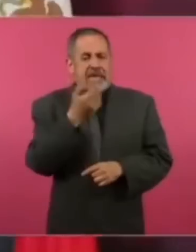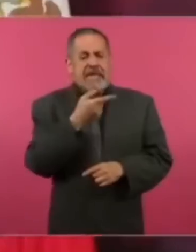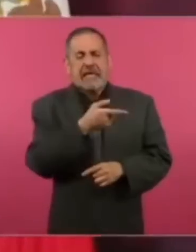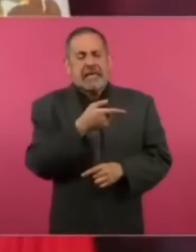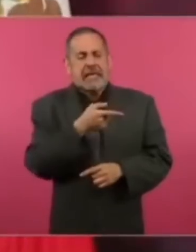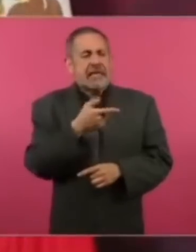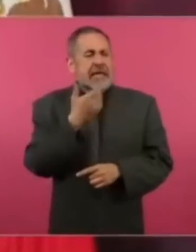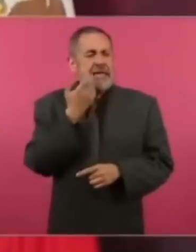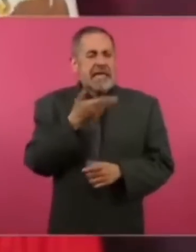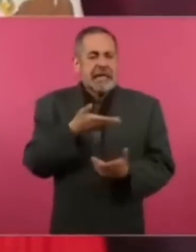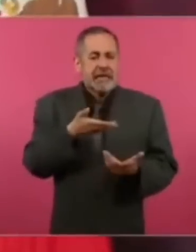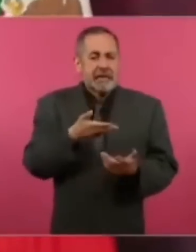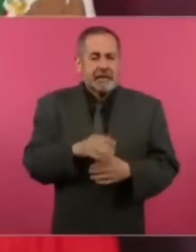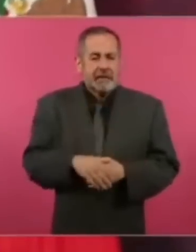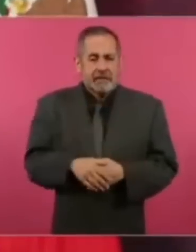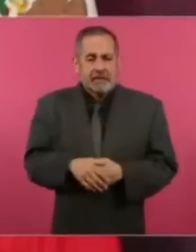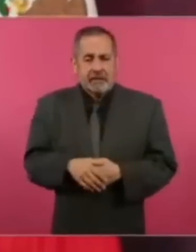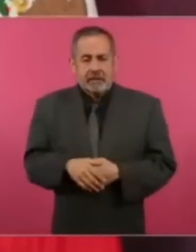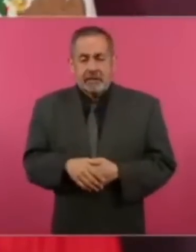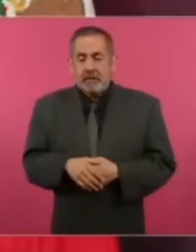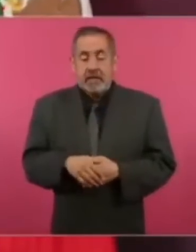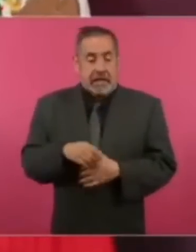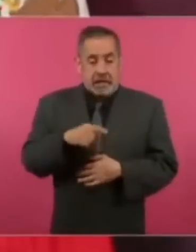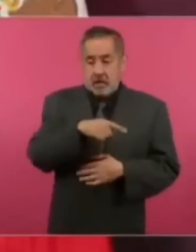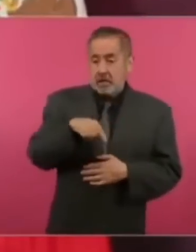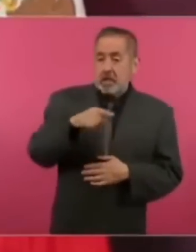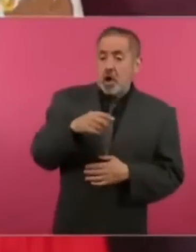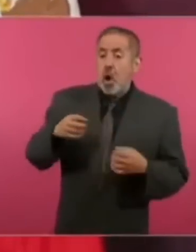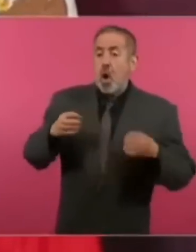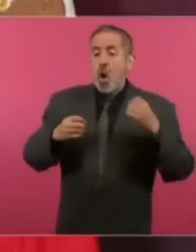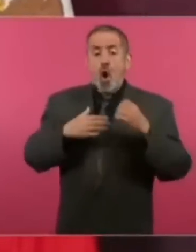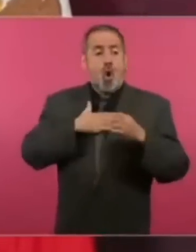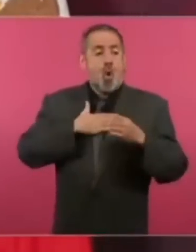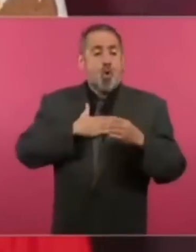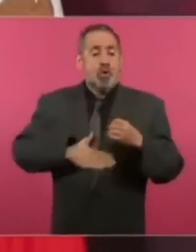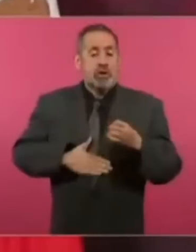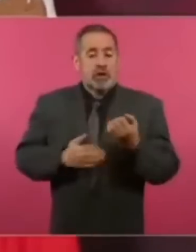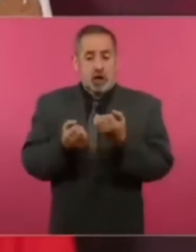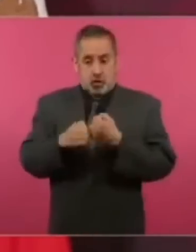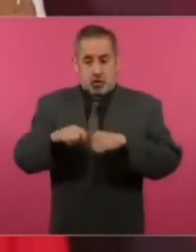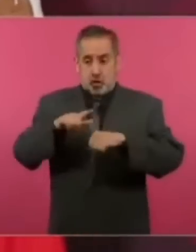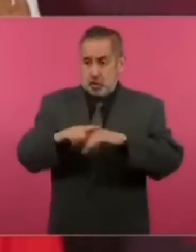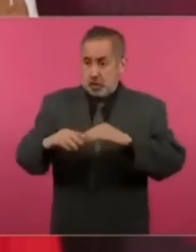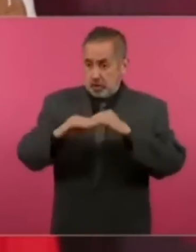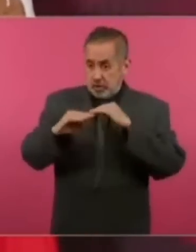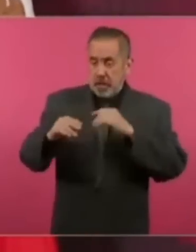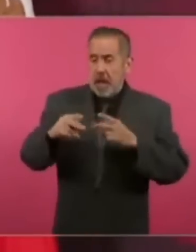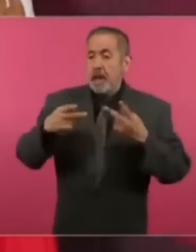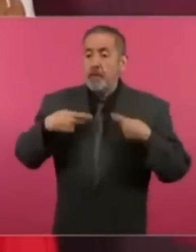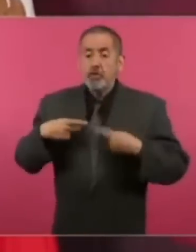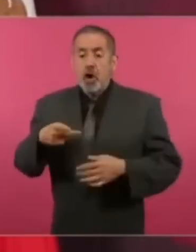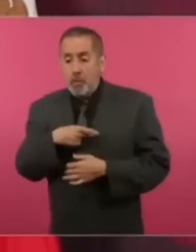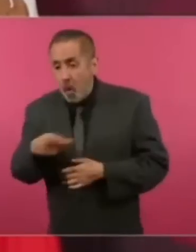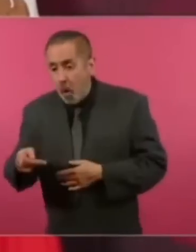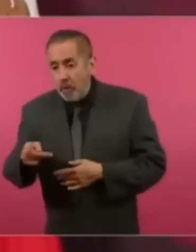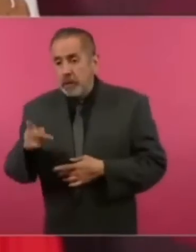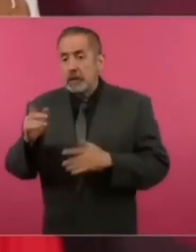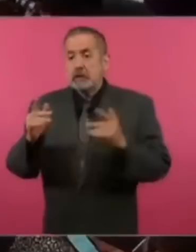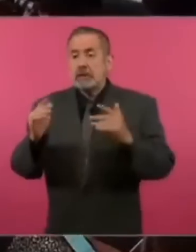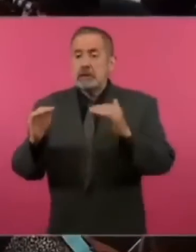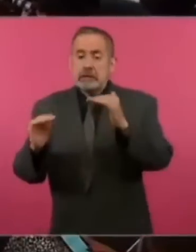que la búsqueda de la justicia social, el combate a la pobreza, el combate a la